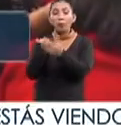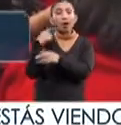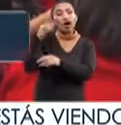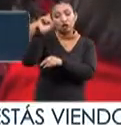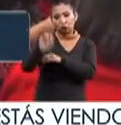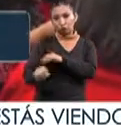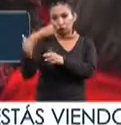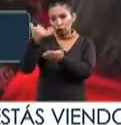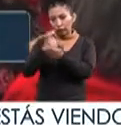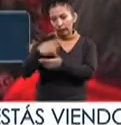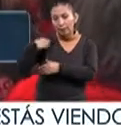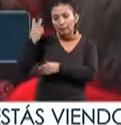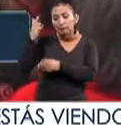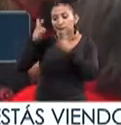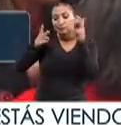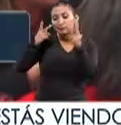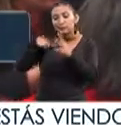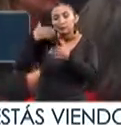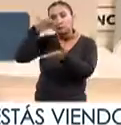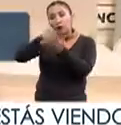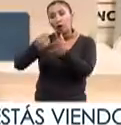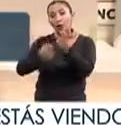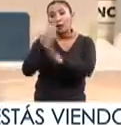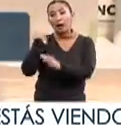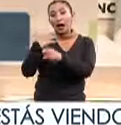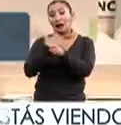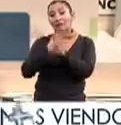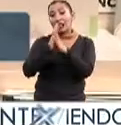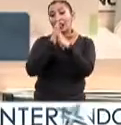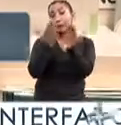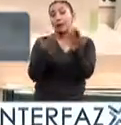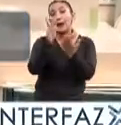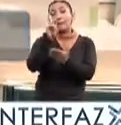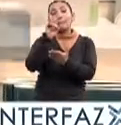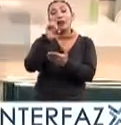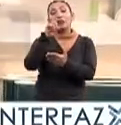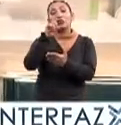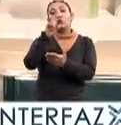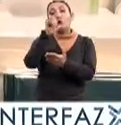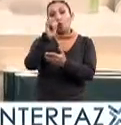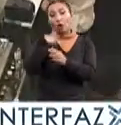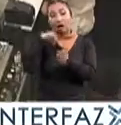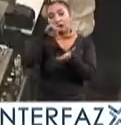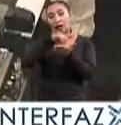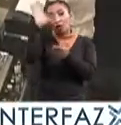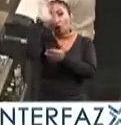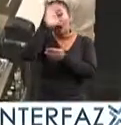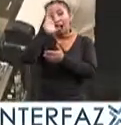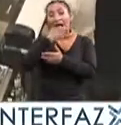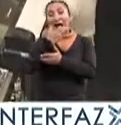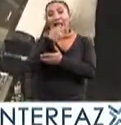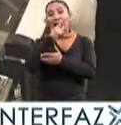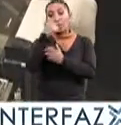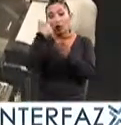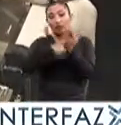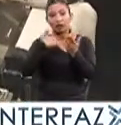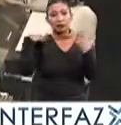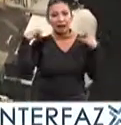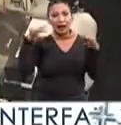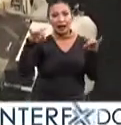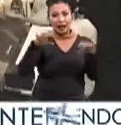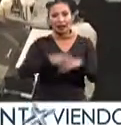el sur de la ciudad, no olvides visitar la nueva Cafebrería del Péndulo, dentro del Centro Cultural Helénico en San